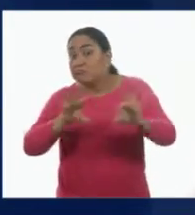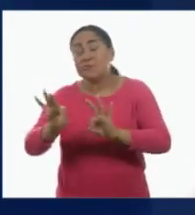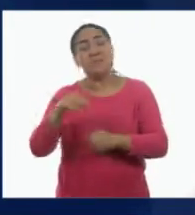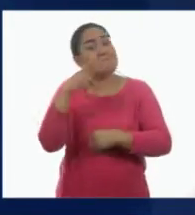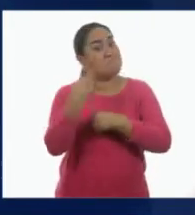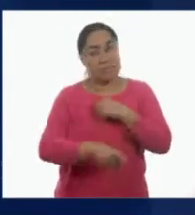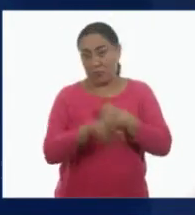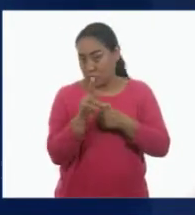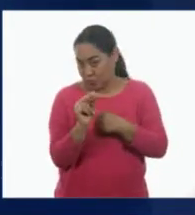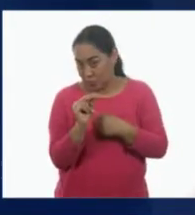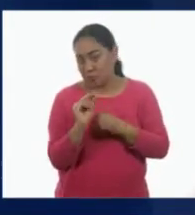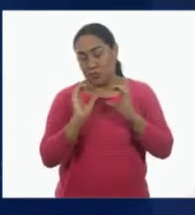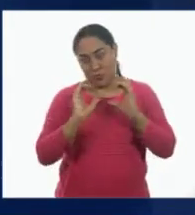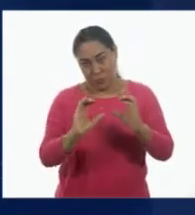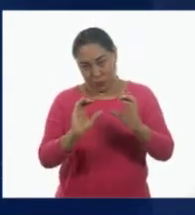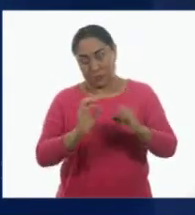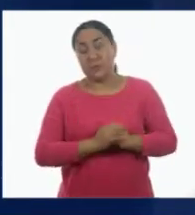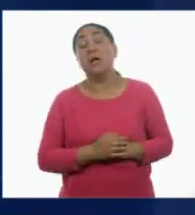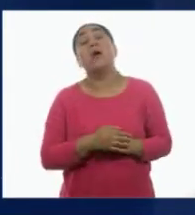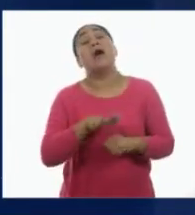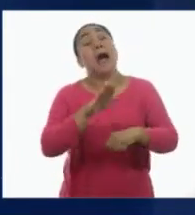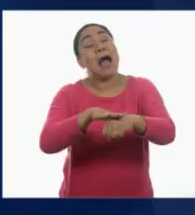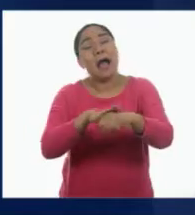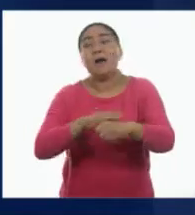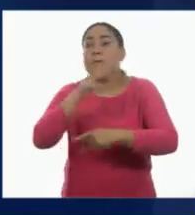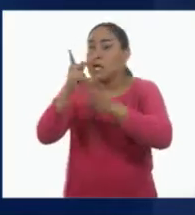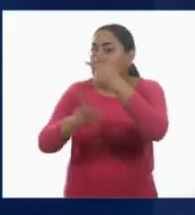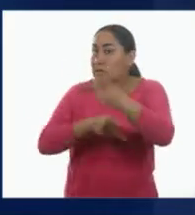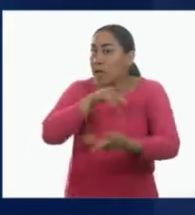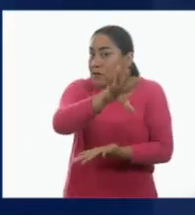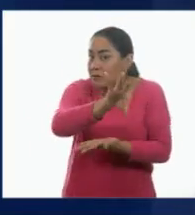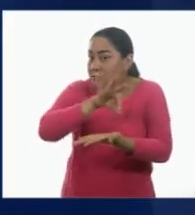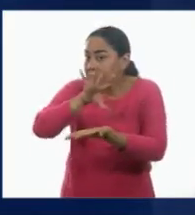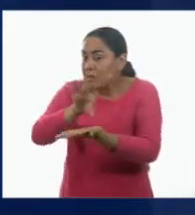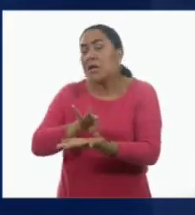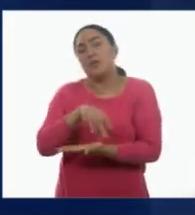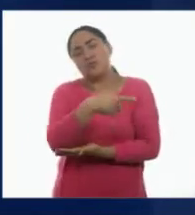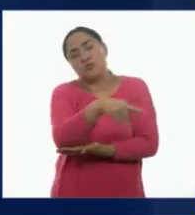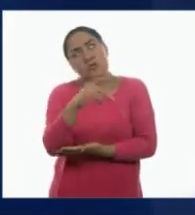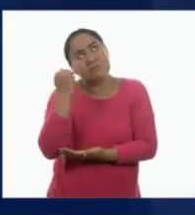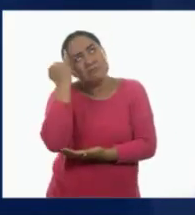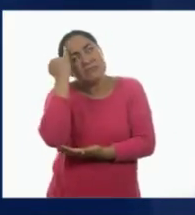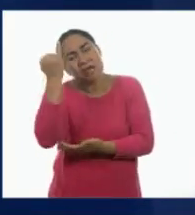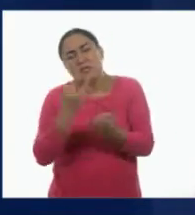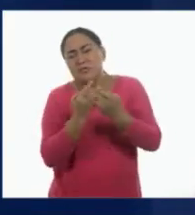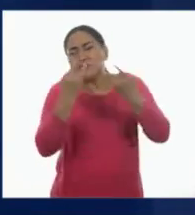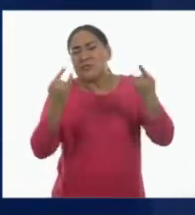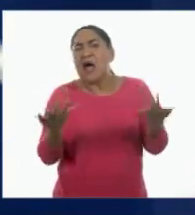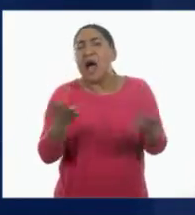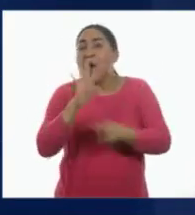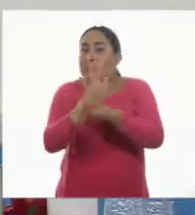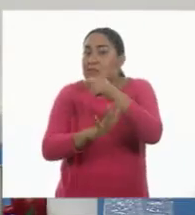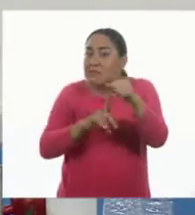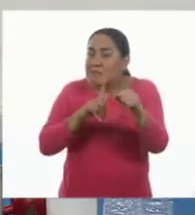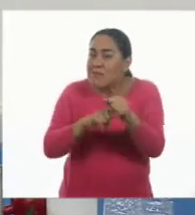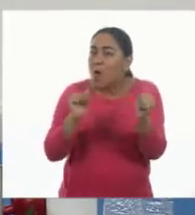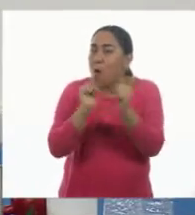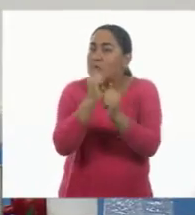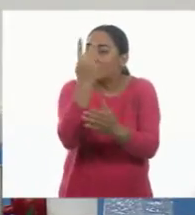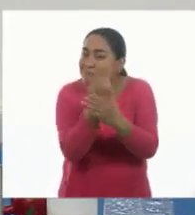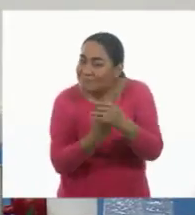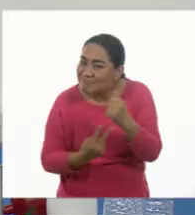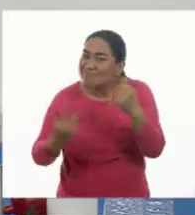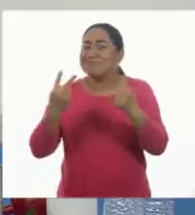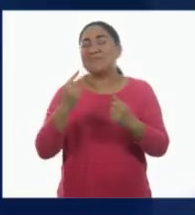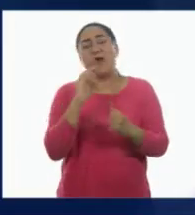sean peligrosos. Y los piden prestados y hagan sus propias historias con animales fusionados o con personas fusionadas. Exacto.